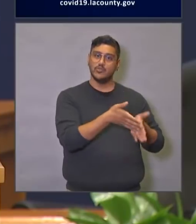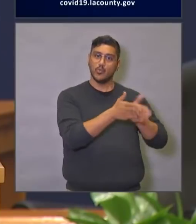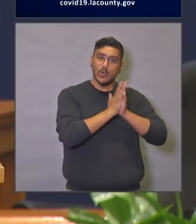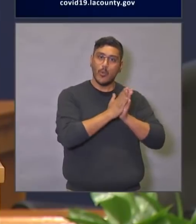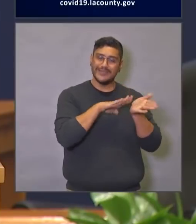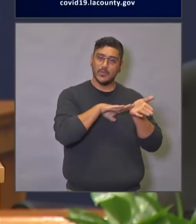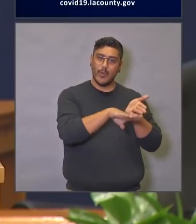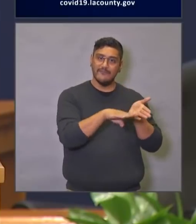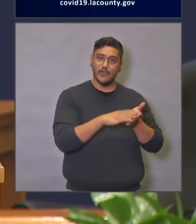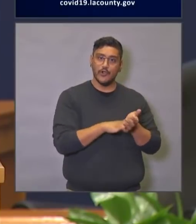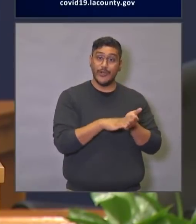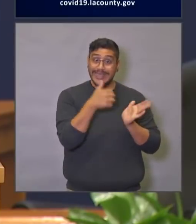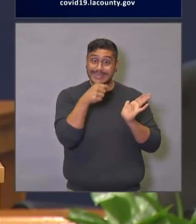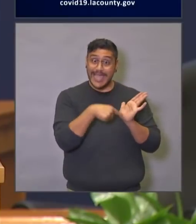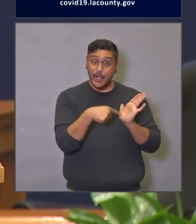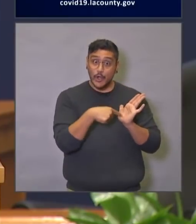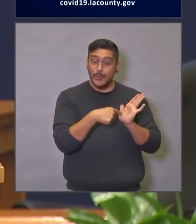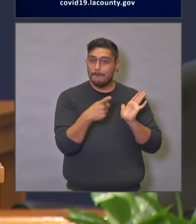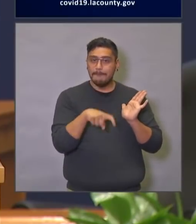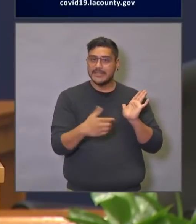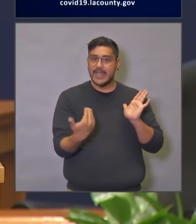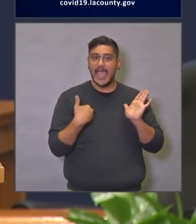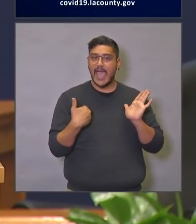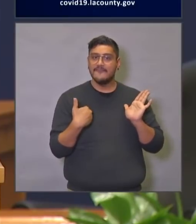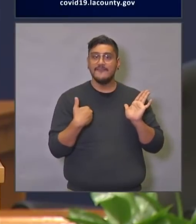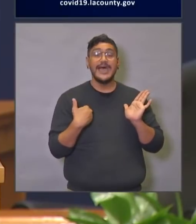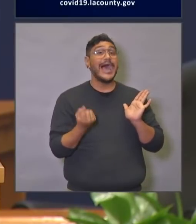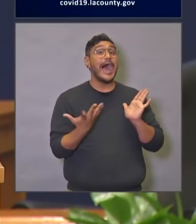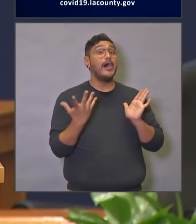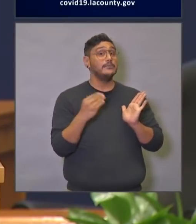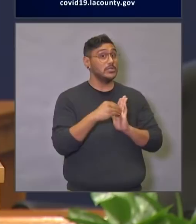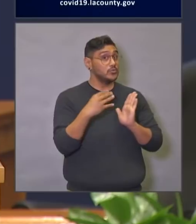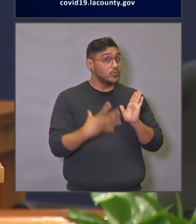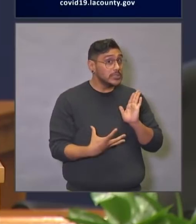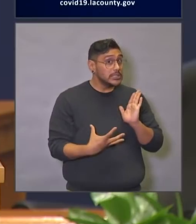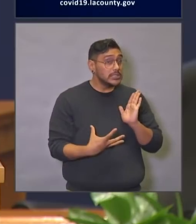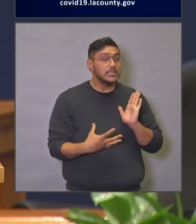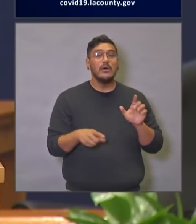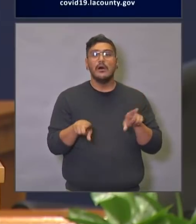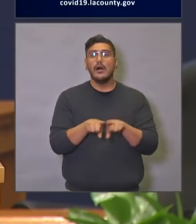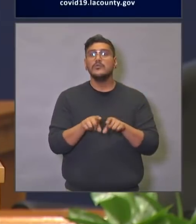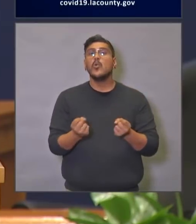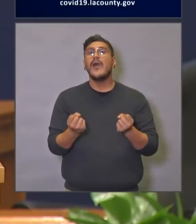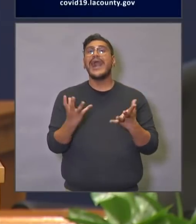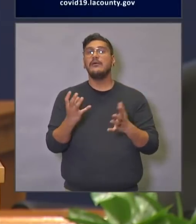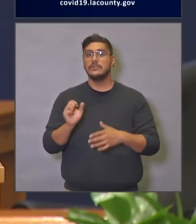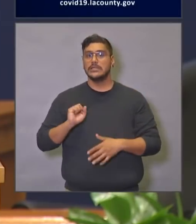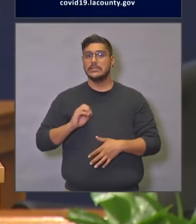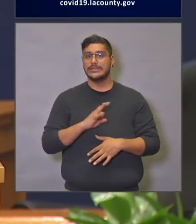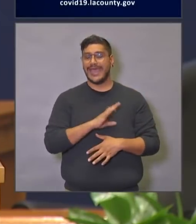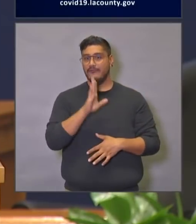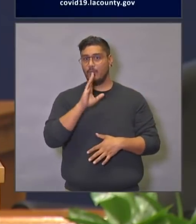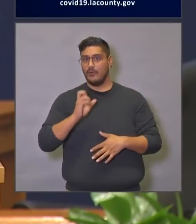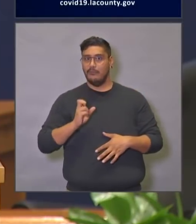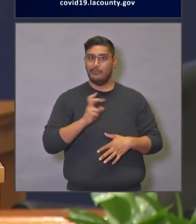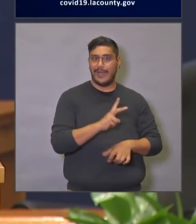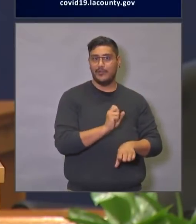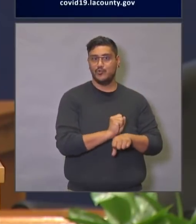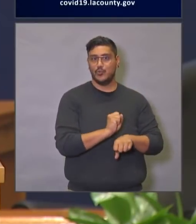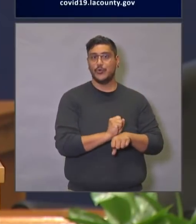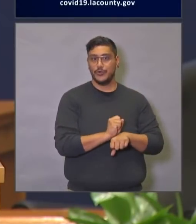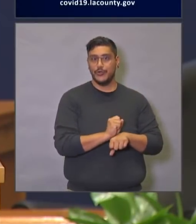La carta debe incluir la información sobre la cantidad de estudiantes y la cantidad de personal que regresarían a sus